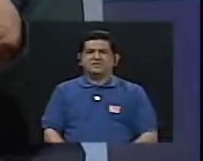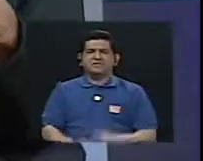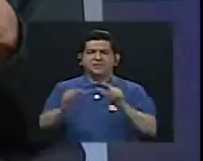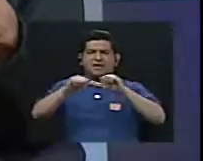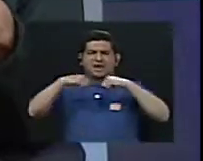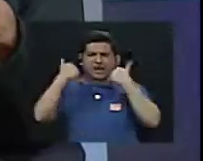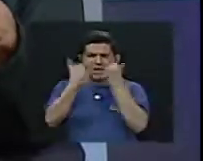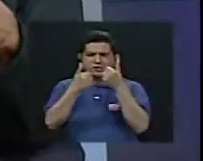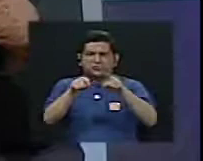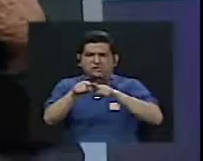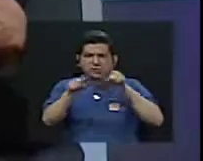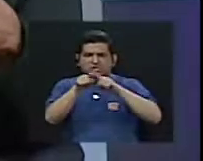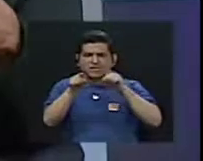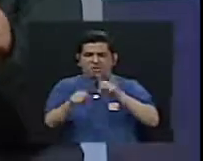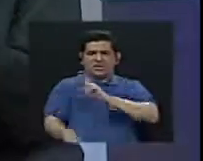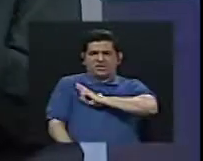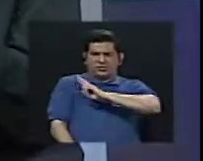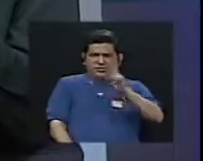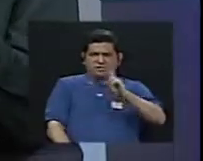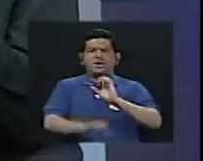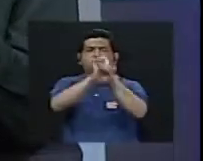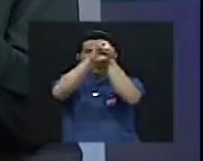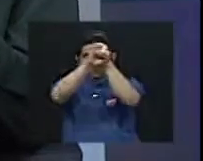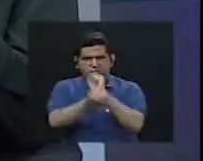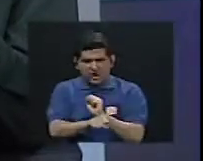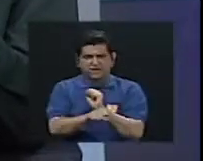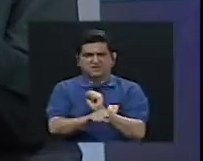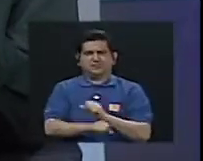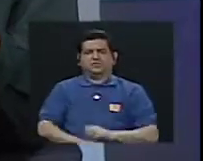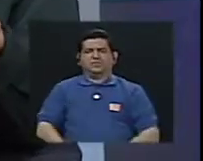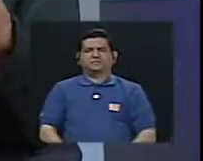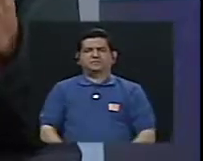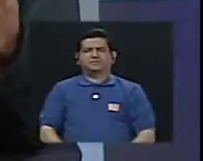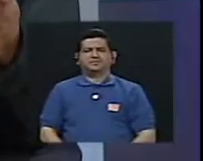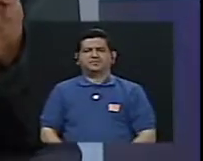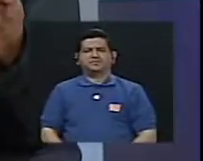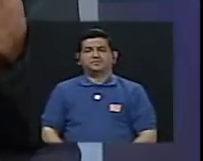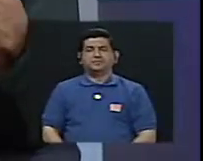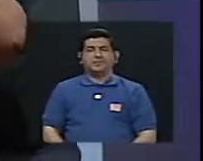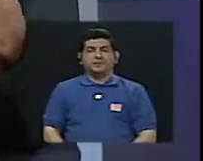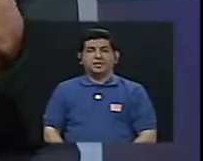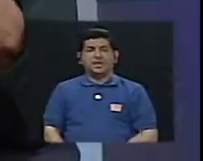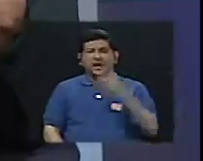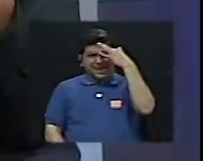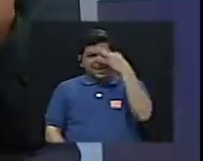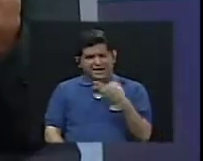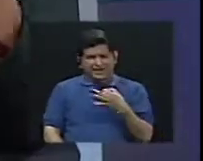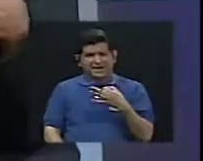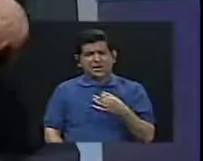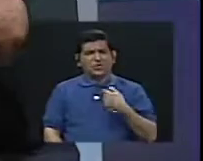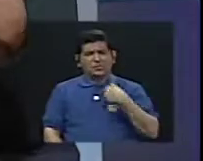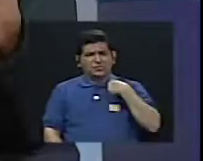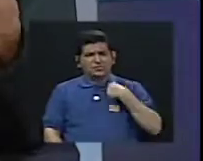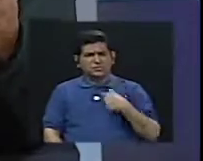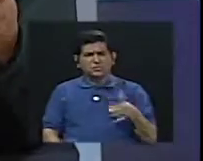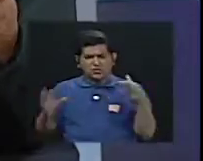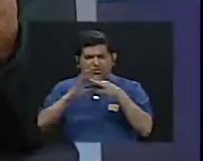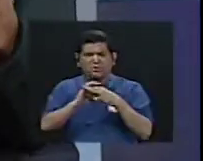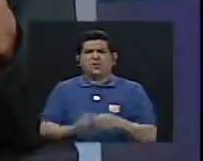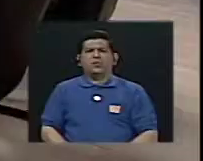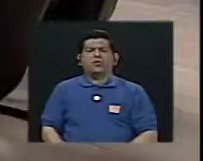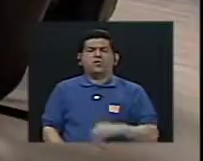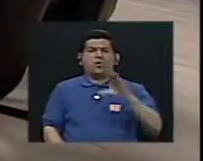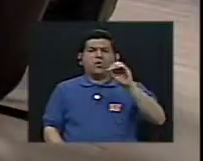hermandad religiosa y tradicional en este caso, ¿verdad? Viene, me parece, por lo menos yo la relaciono con la palabra